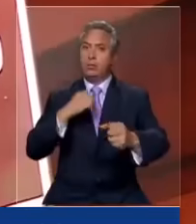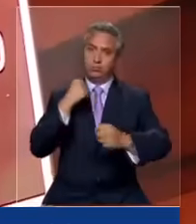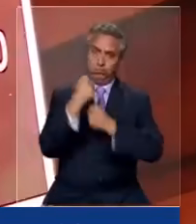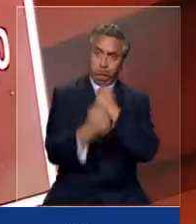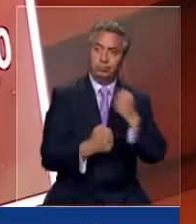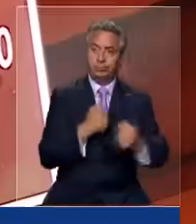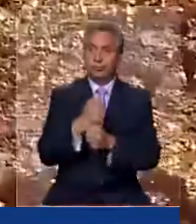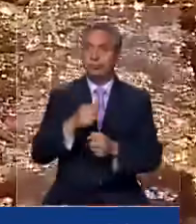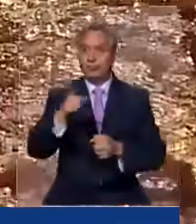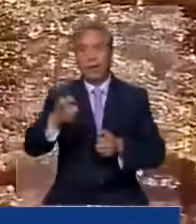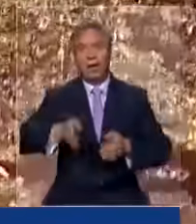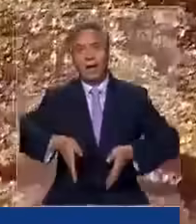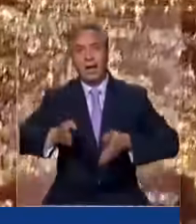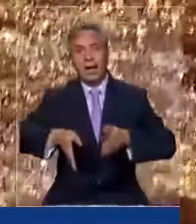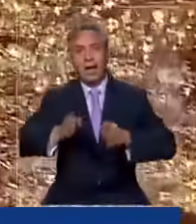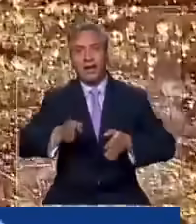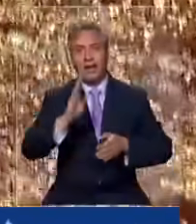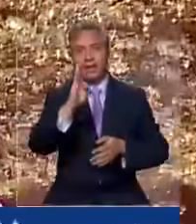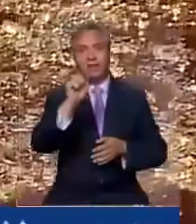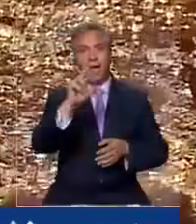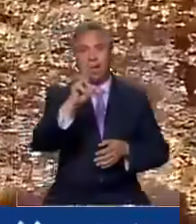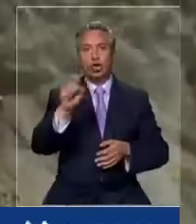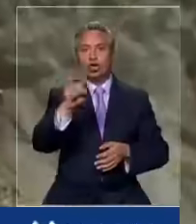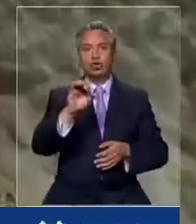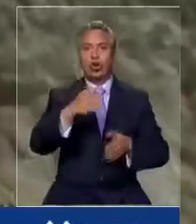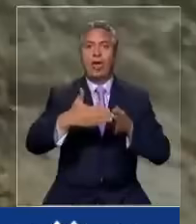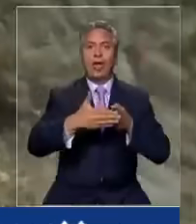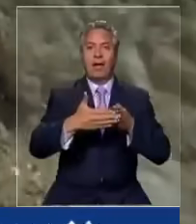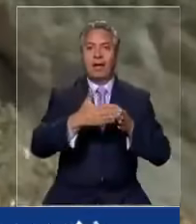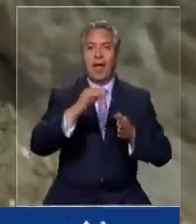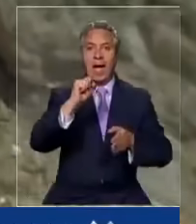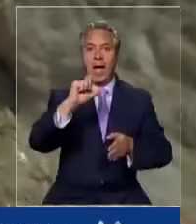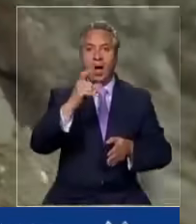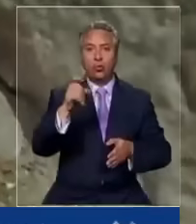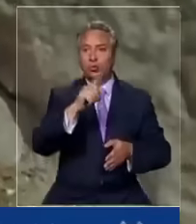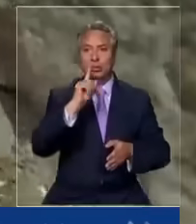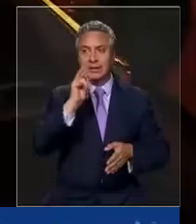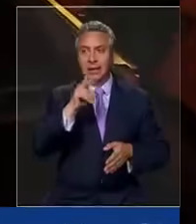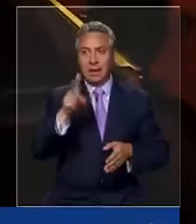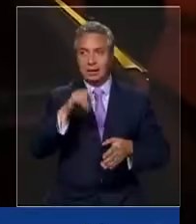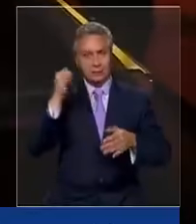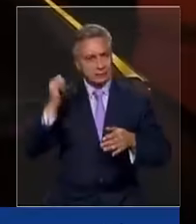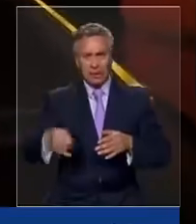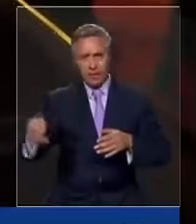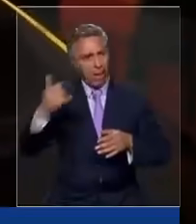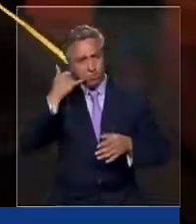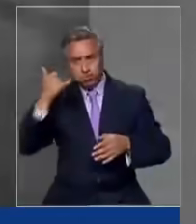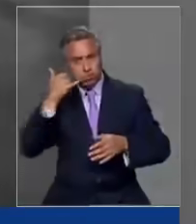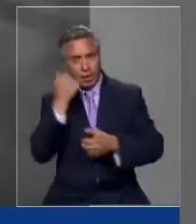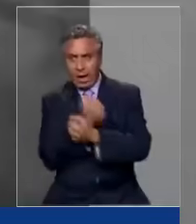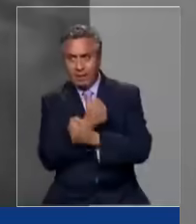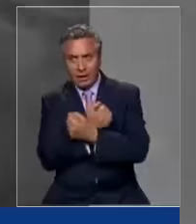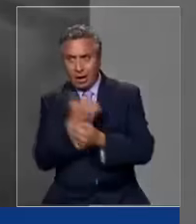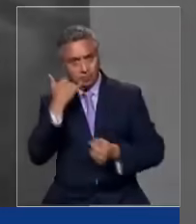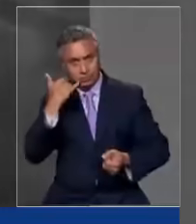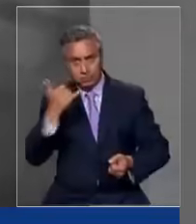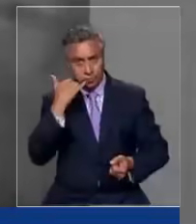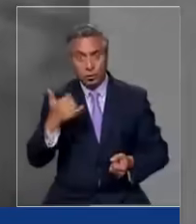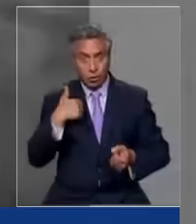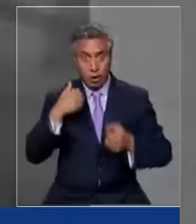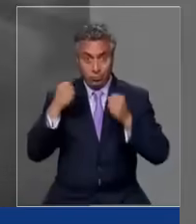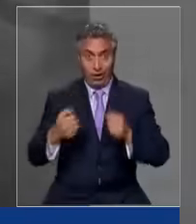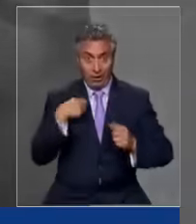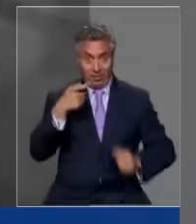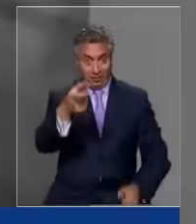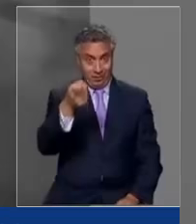de calle Almirante Barroso con Agustinas. Siempre estaría en contacto con carabineros. ¿Yo no puedo disparar?